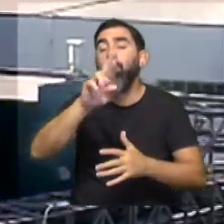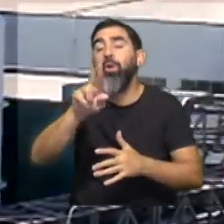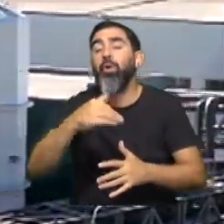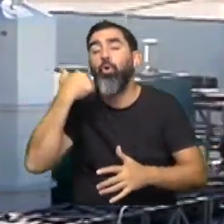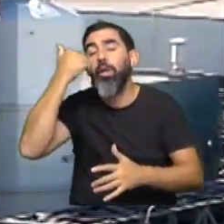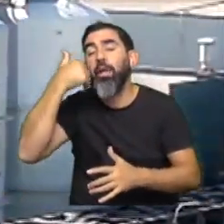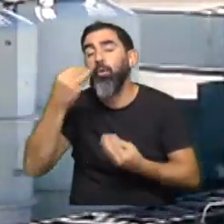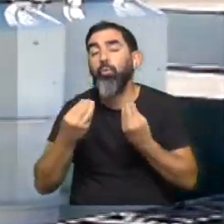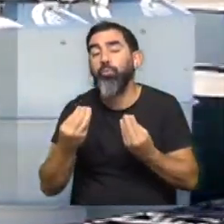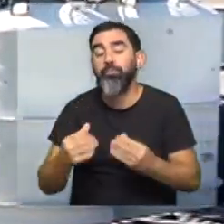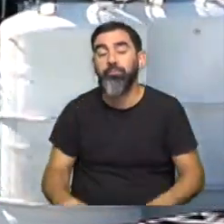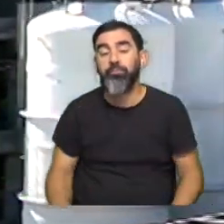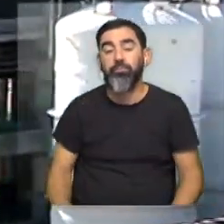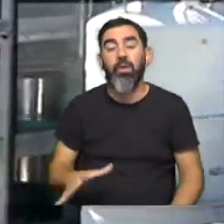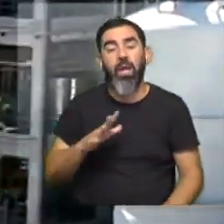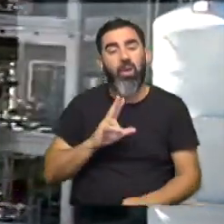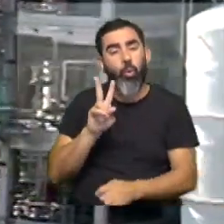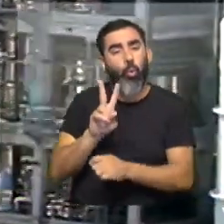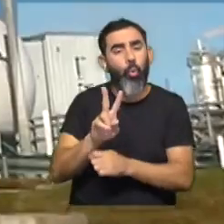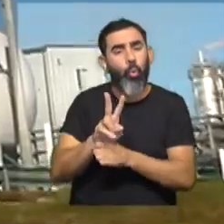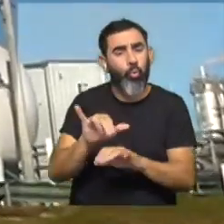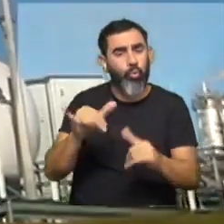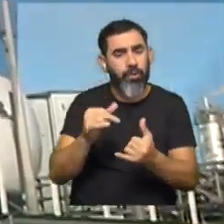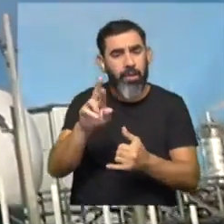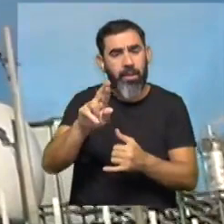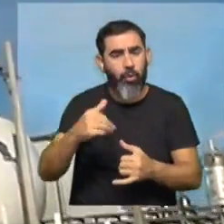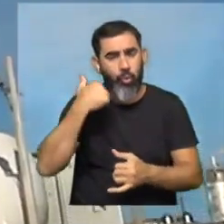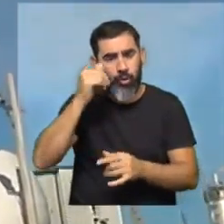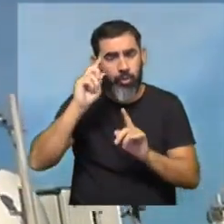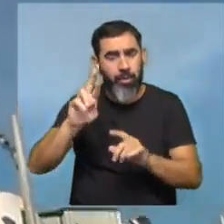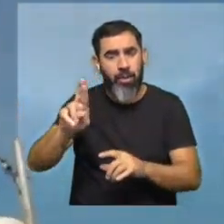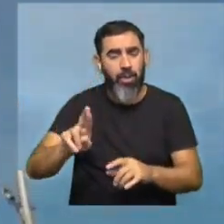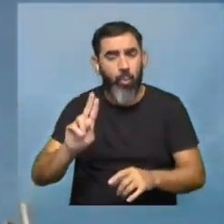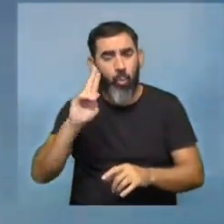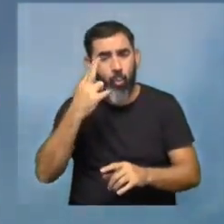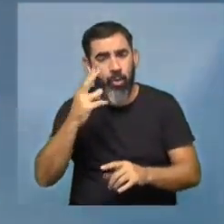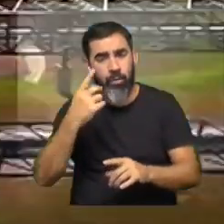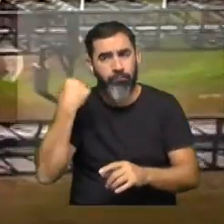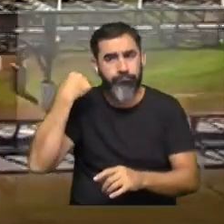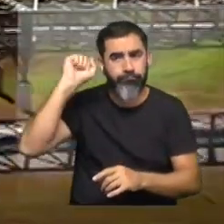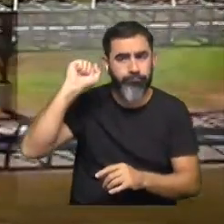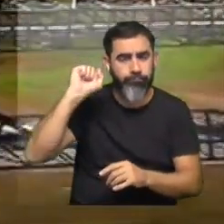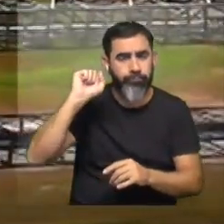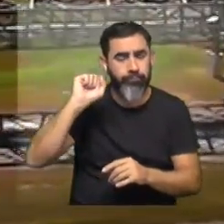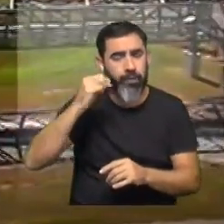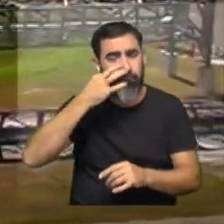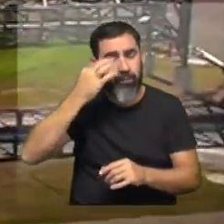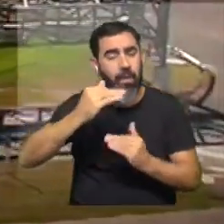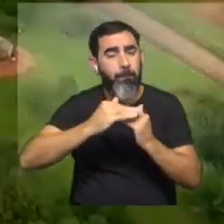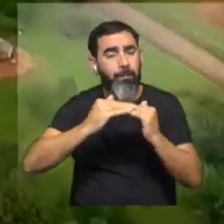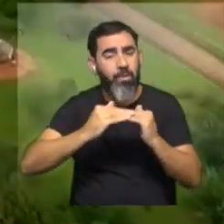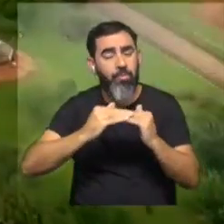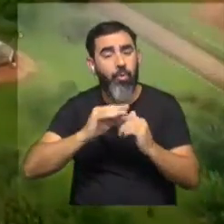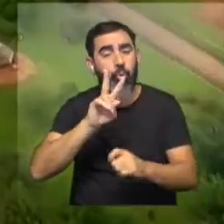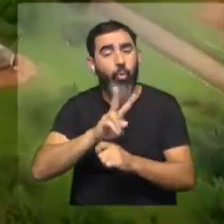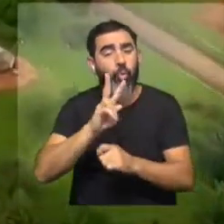Negro. Hay un monitoreo instalado ya del Río Negro y del Río Uruguay. ¿No cumple con los requisitos? Sí, el